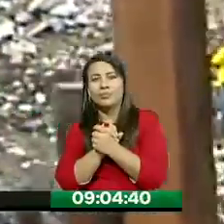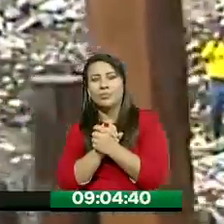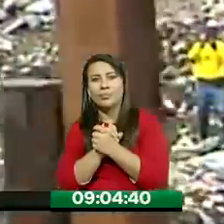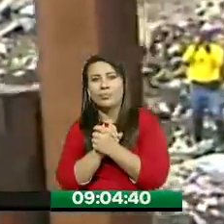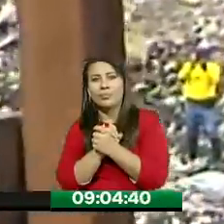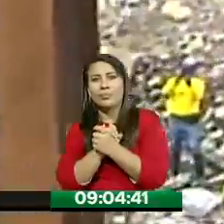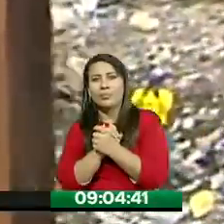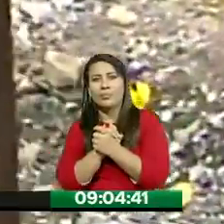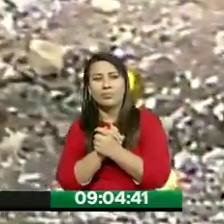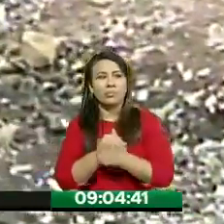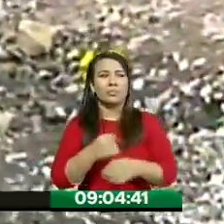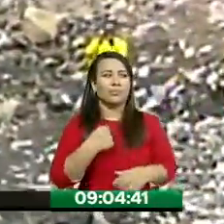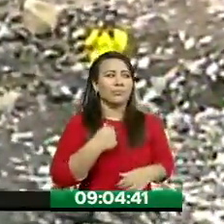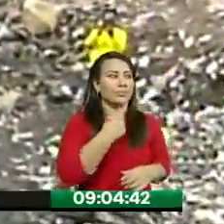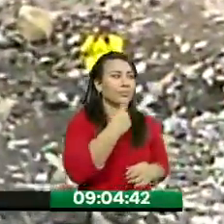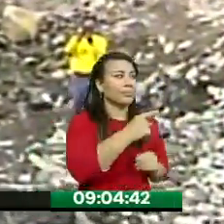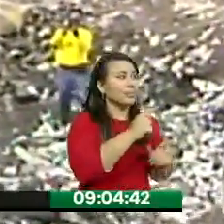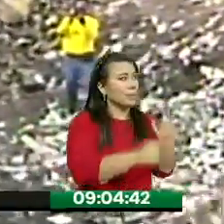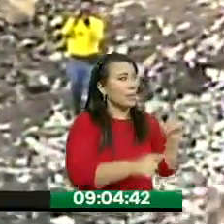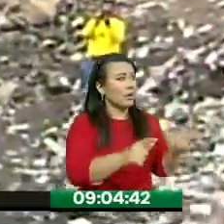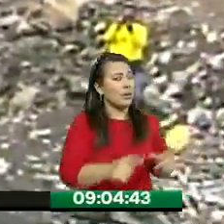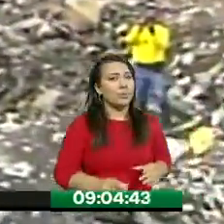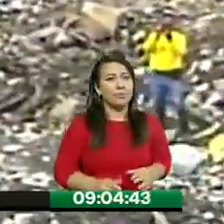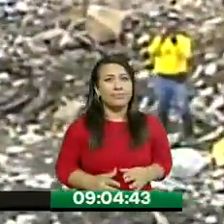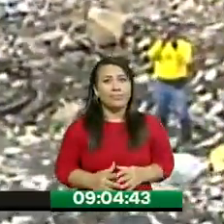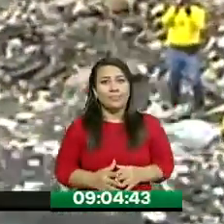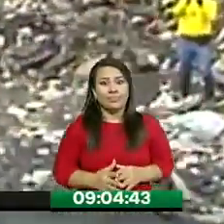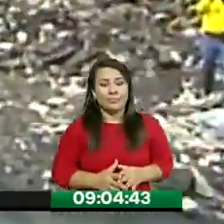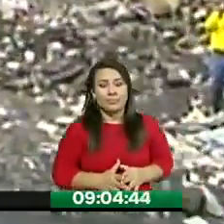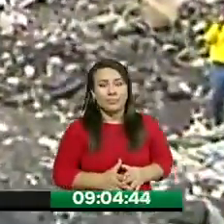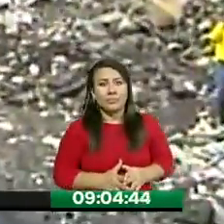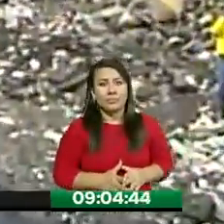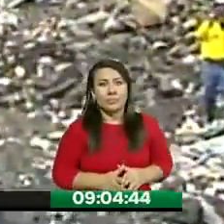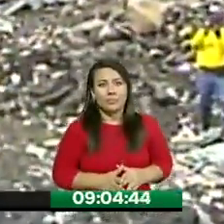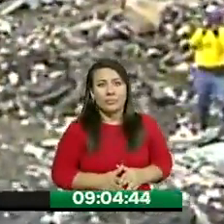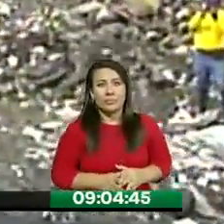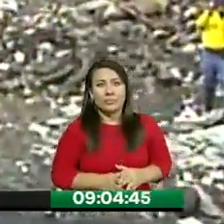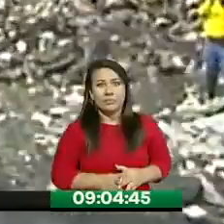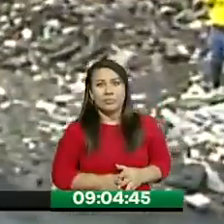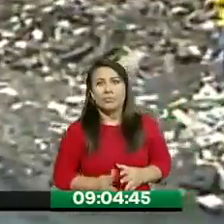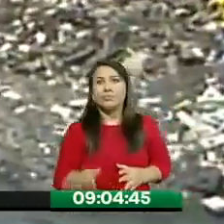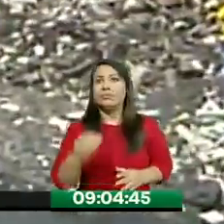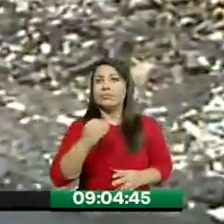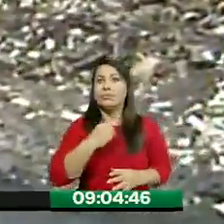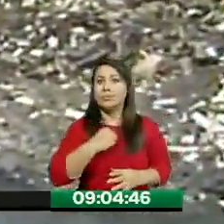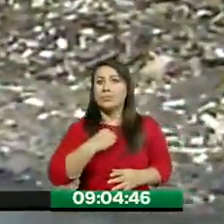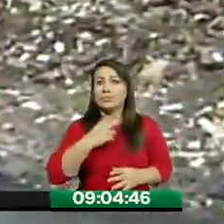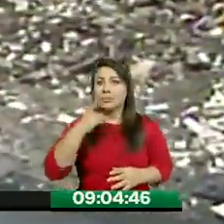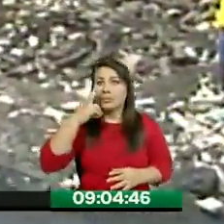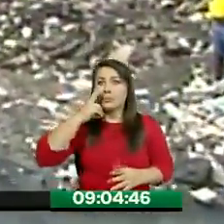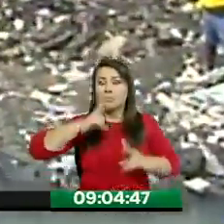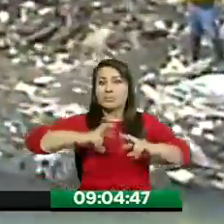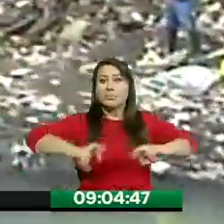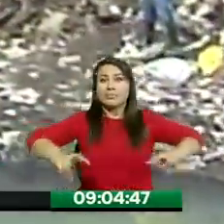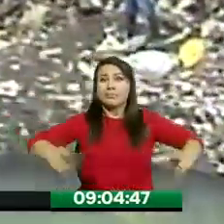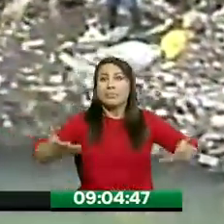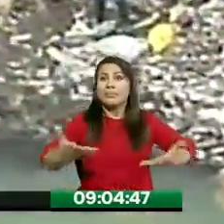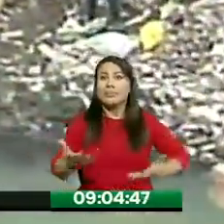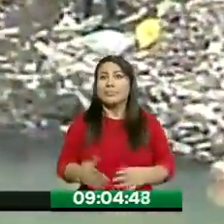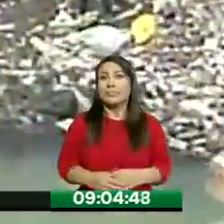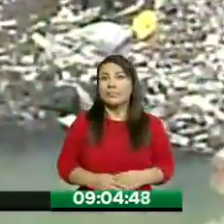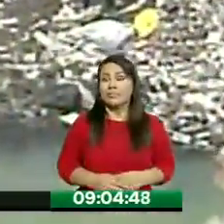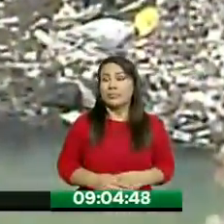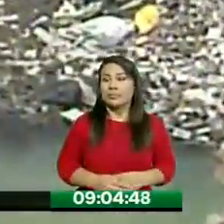las autoridades es que dentro de los detenidos había personal de policía y militares. Se ha incautado